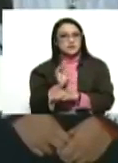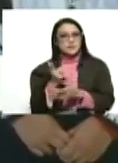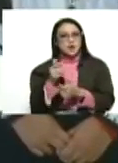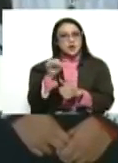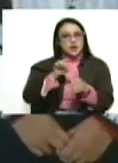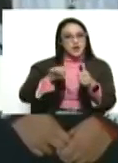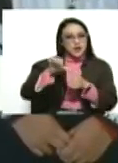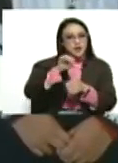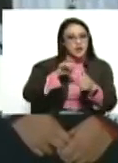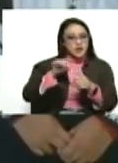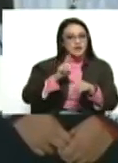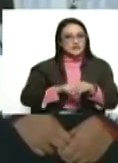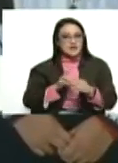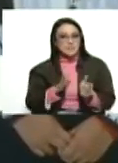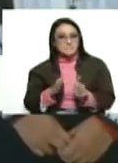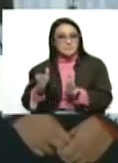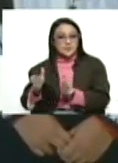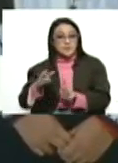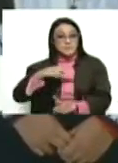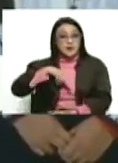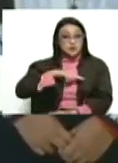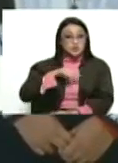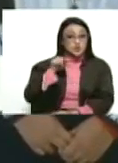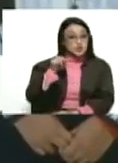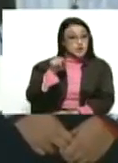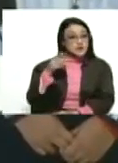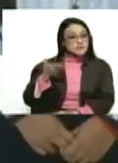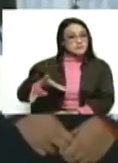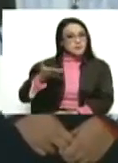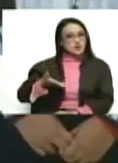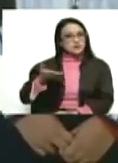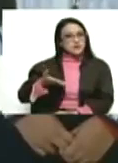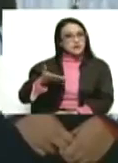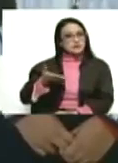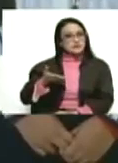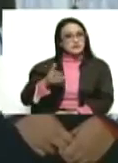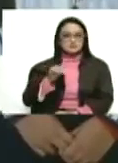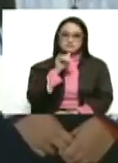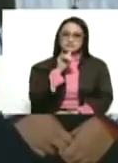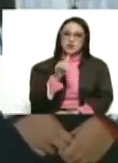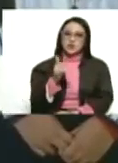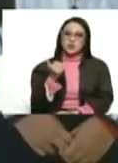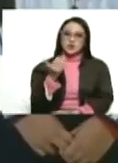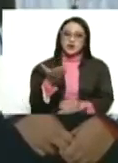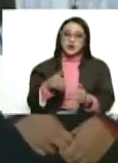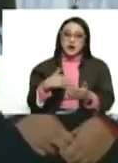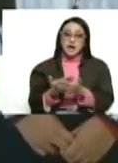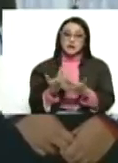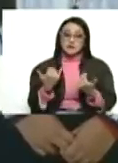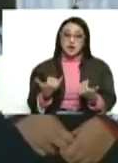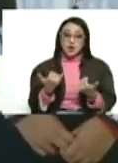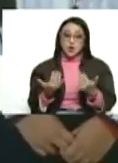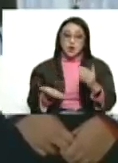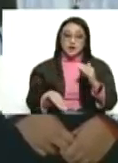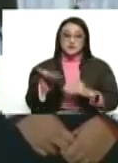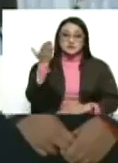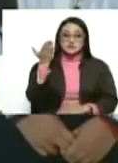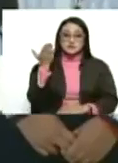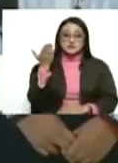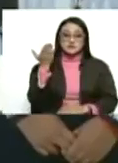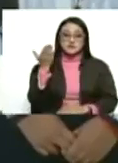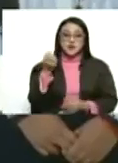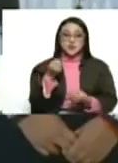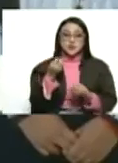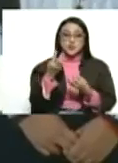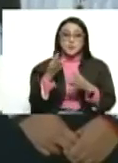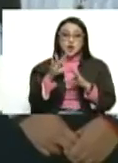relevo para nosotros es importante anunciar que hemos superado a esta fecha las cifras anteriores